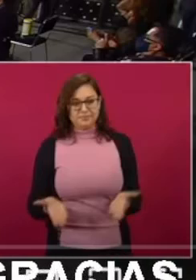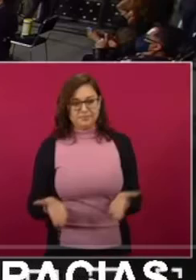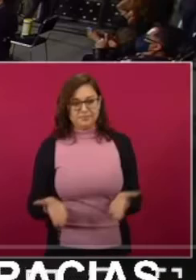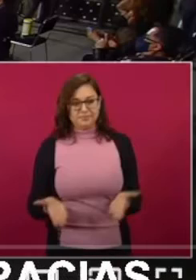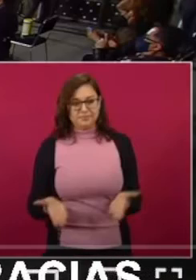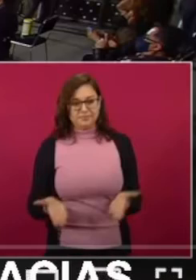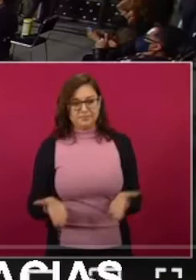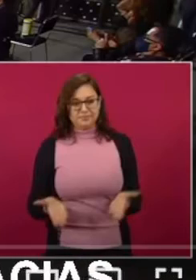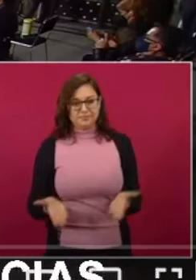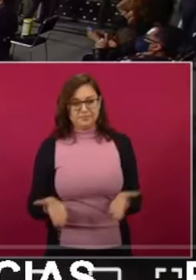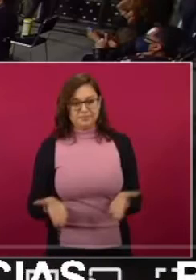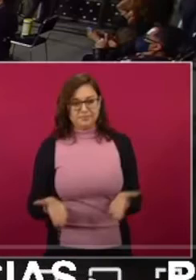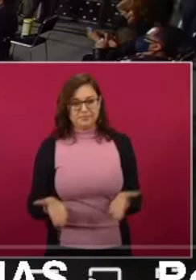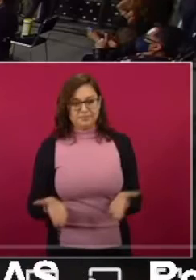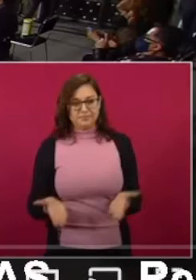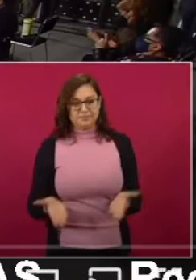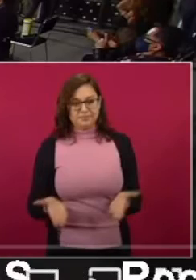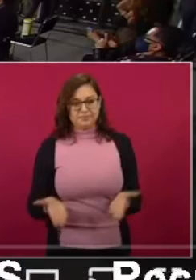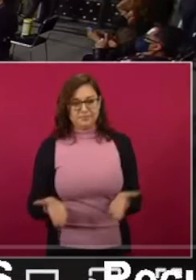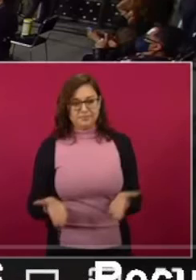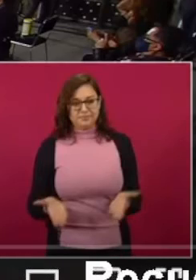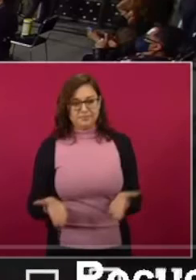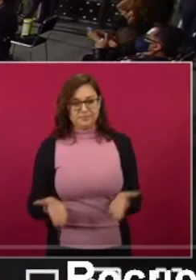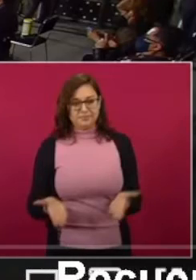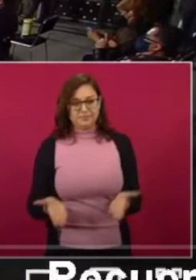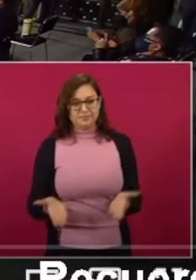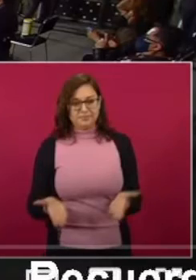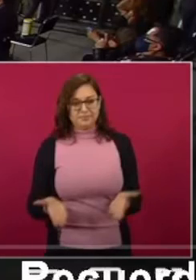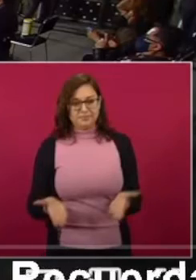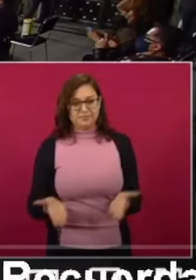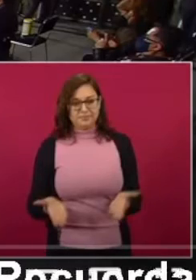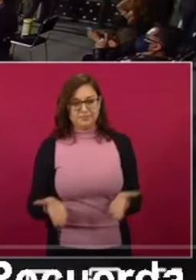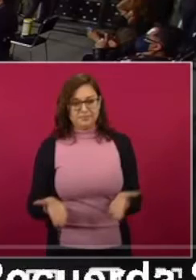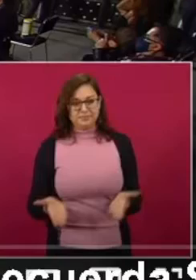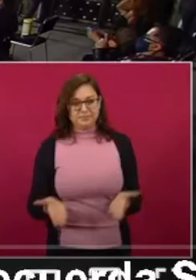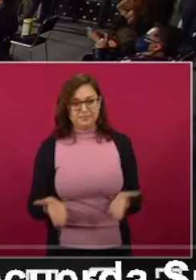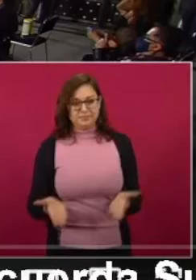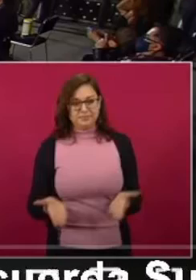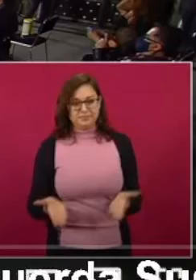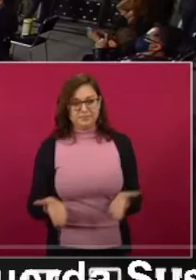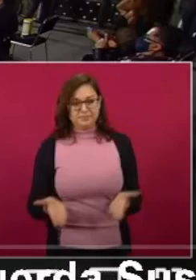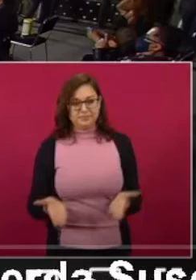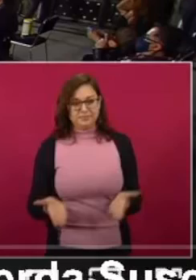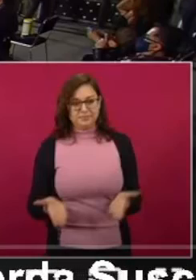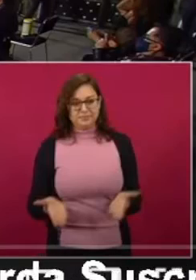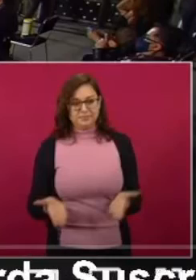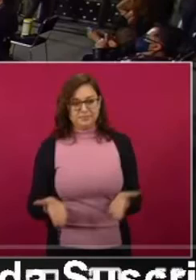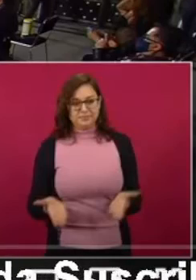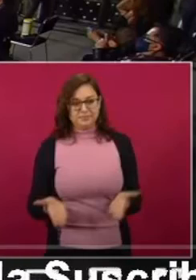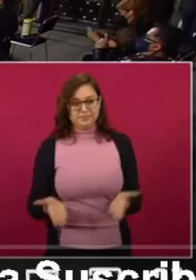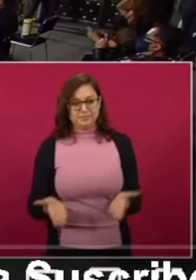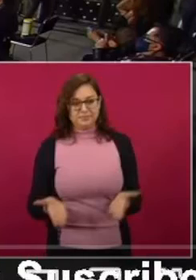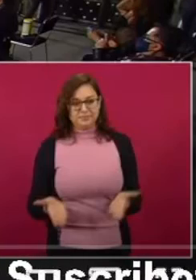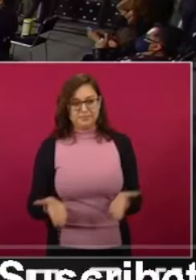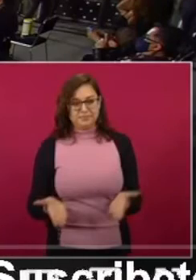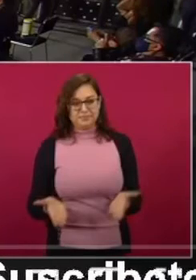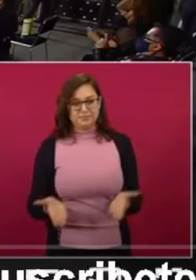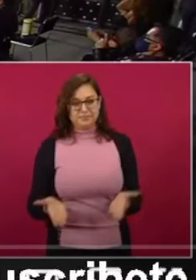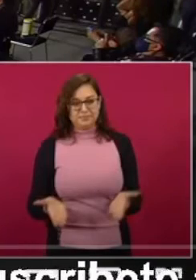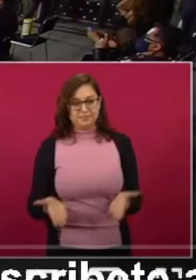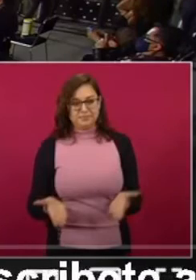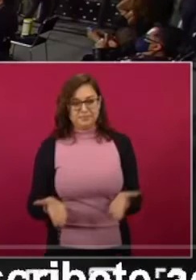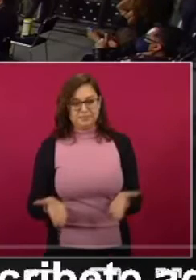alturas el lópez obrador ya se dio por vencido ya no quiere problemas